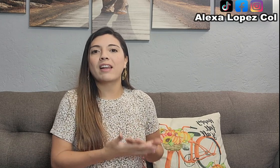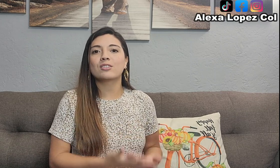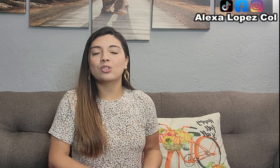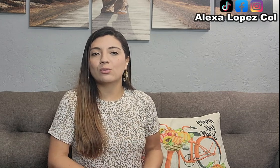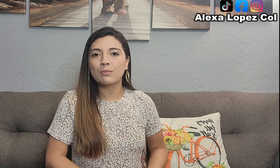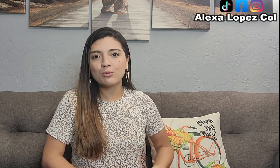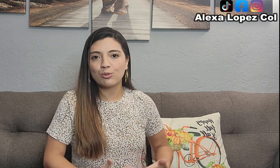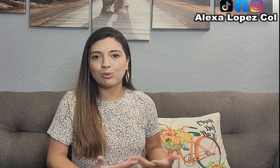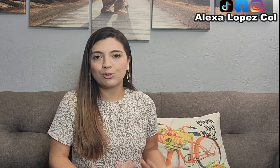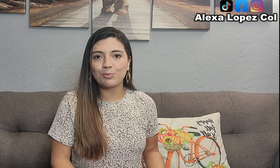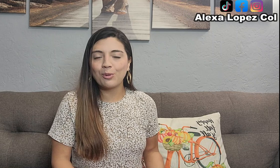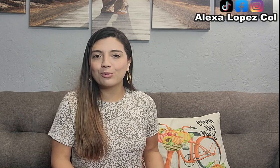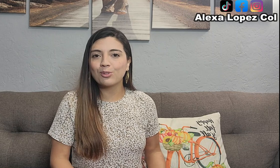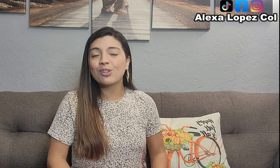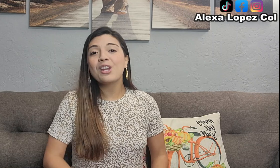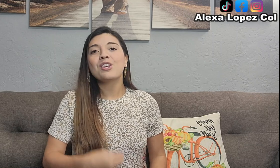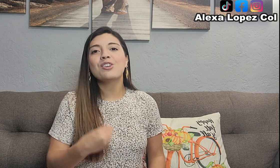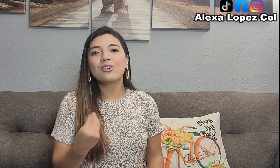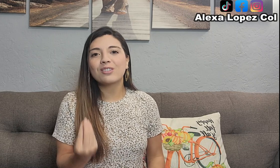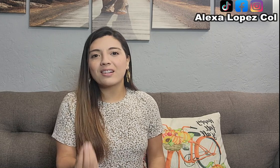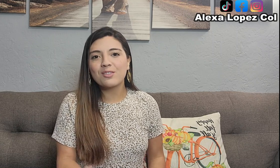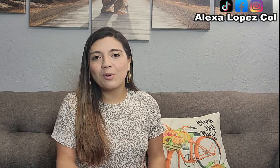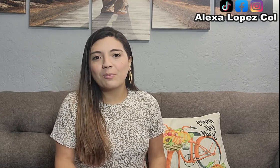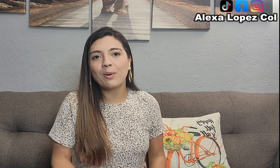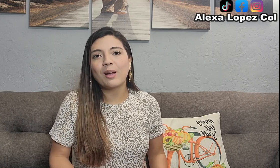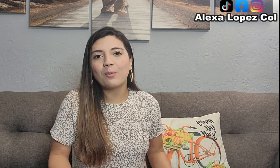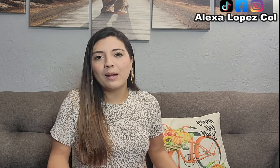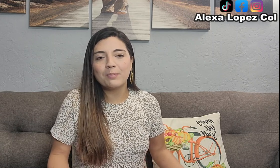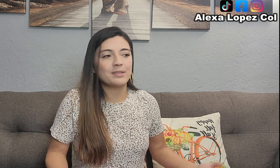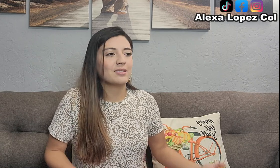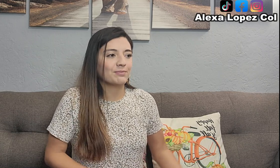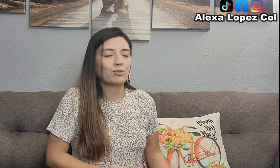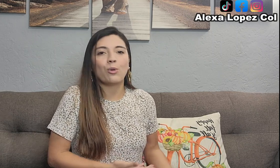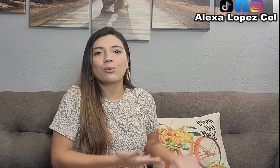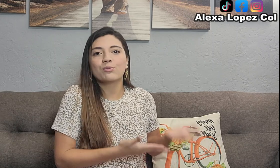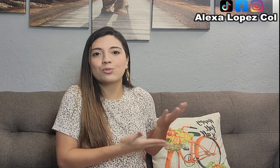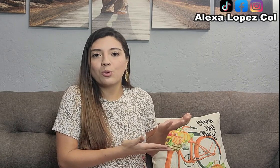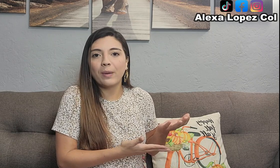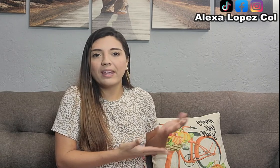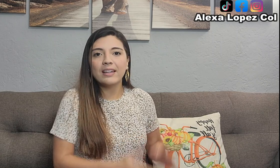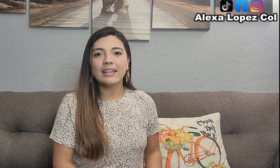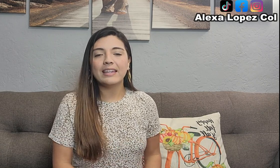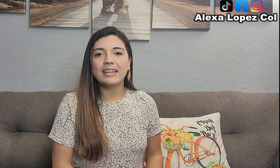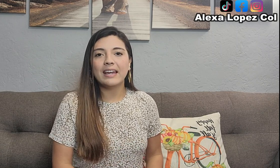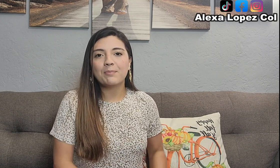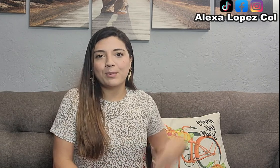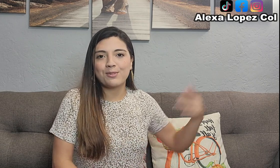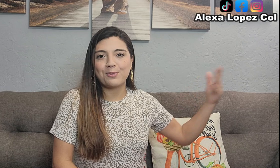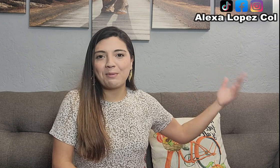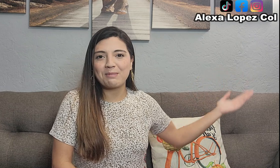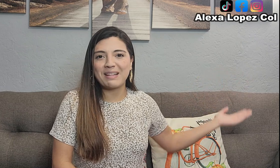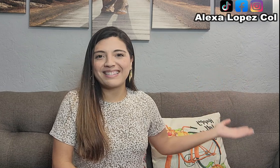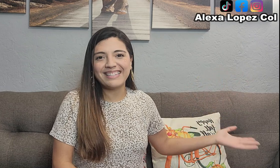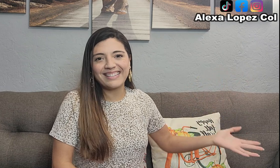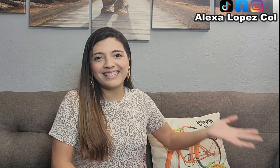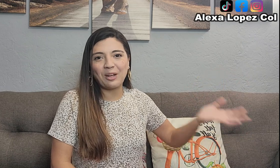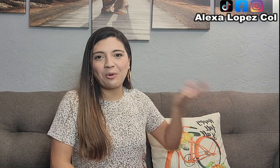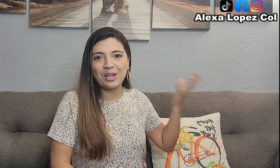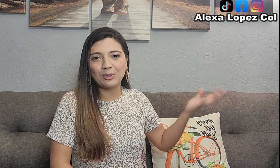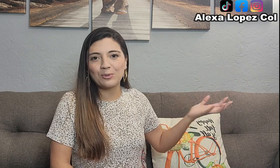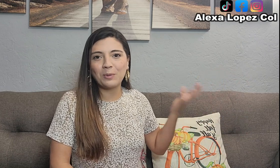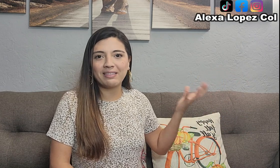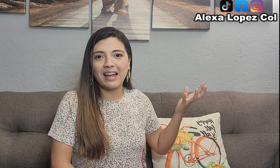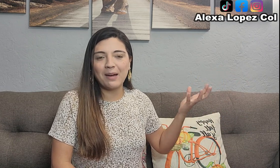en la inflación de muchos otros productos, y otra razón por la cual pues todo sube, y pues una vez más China